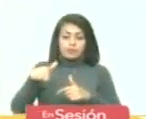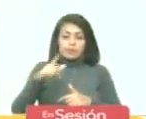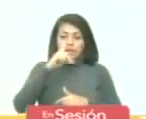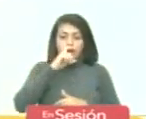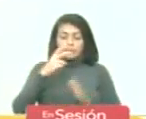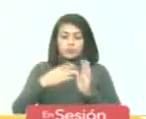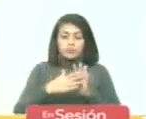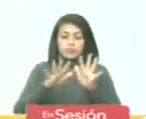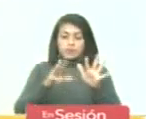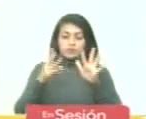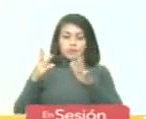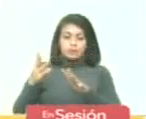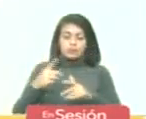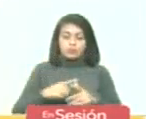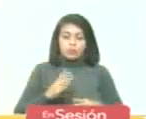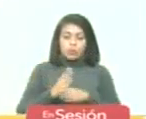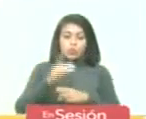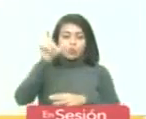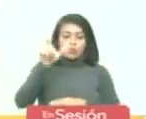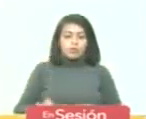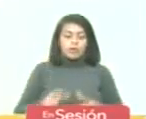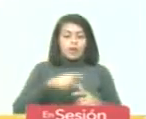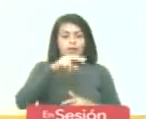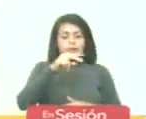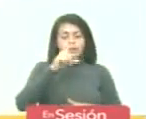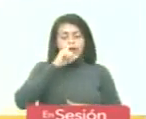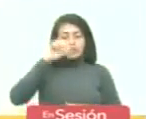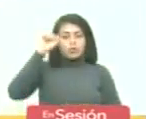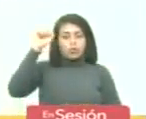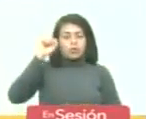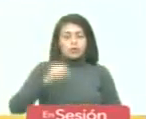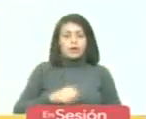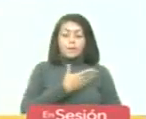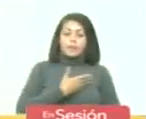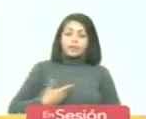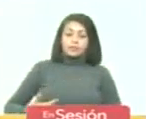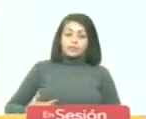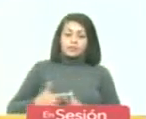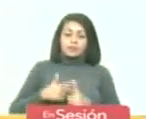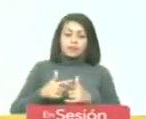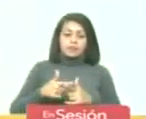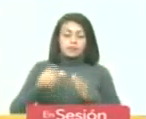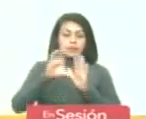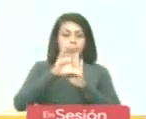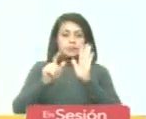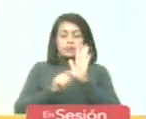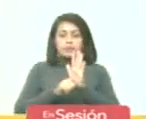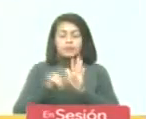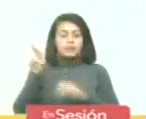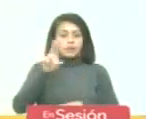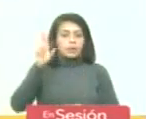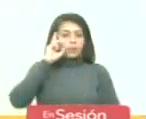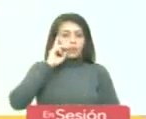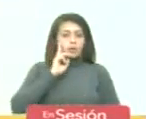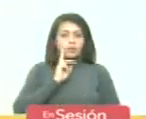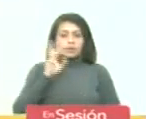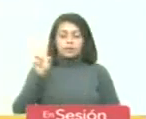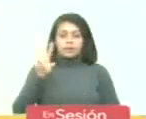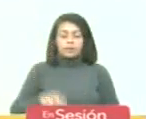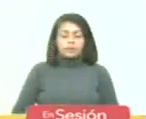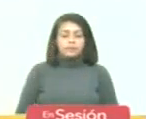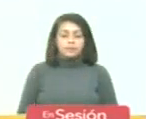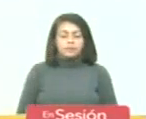2018 contra el ciudadano Nicolás Maduro Moros, presidente, Constitucional de la República Bolivariana